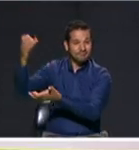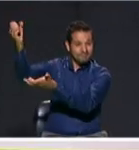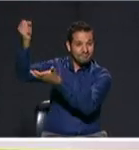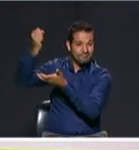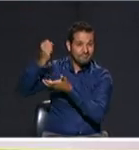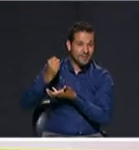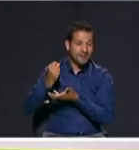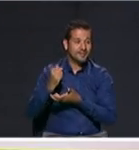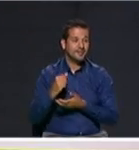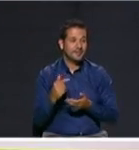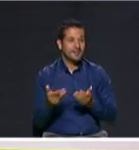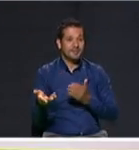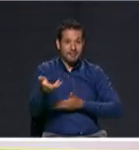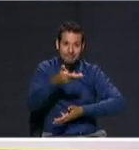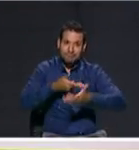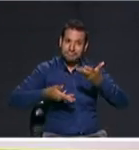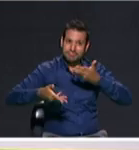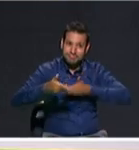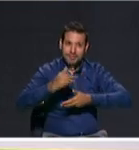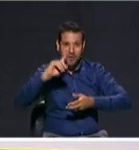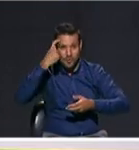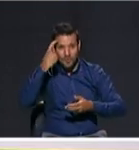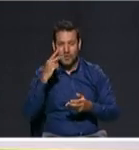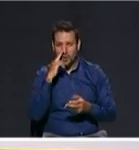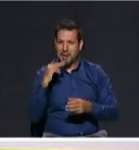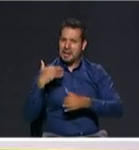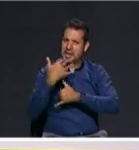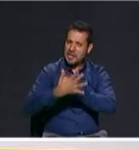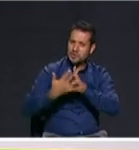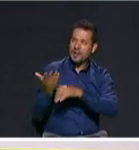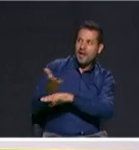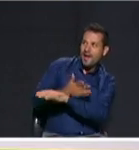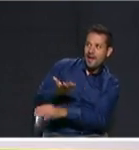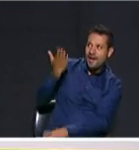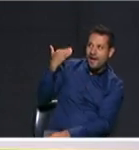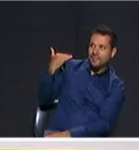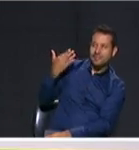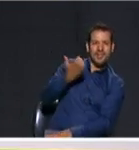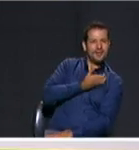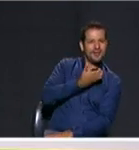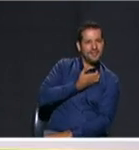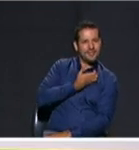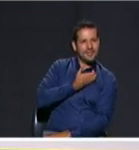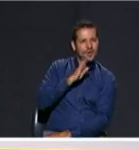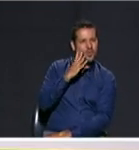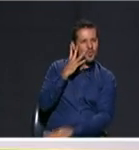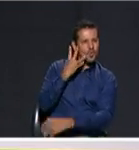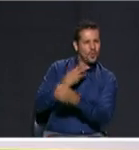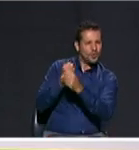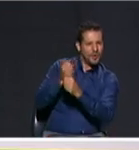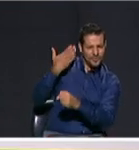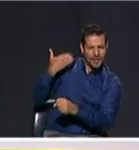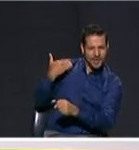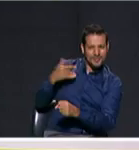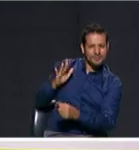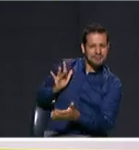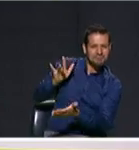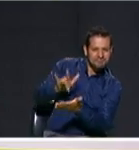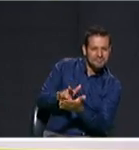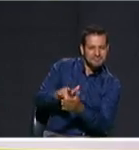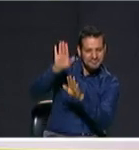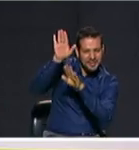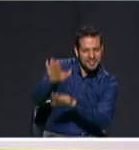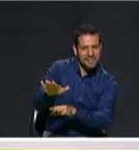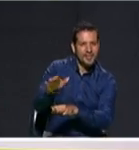revisando este tema de la relación con gobierno nacional usted hace 4 años aspiró también a la alcaldía de medellín por el centro democrático en esta oportunidad la